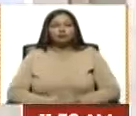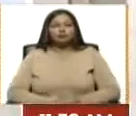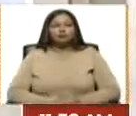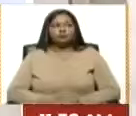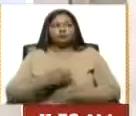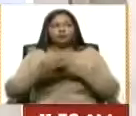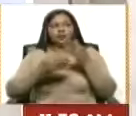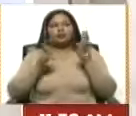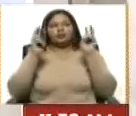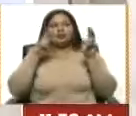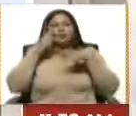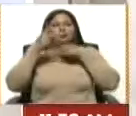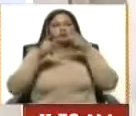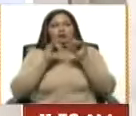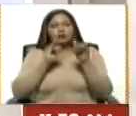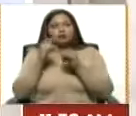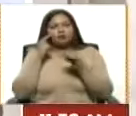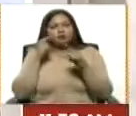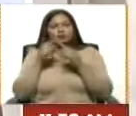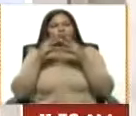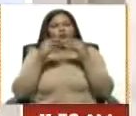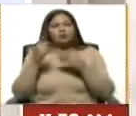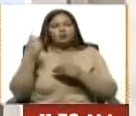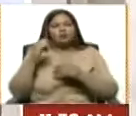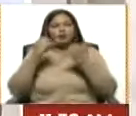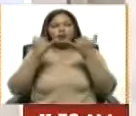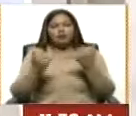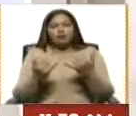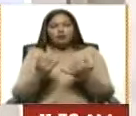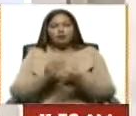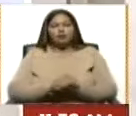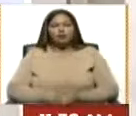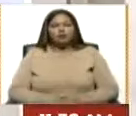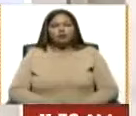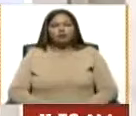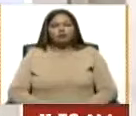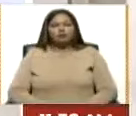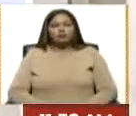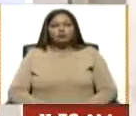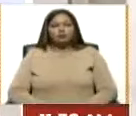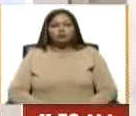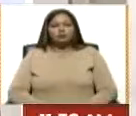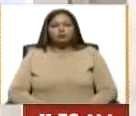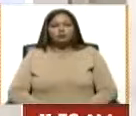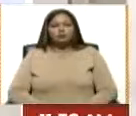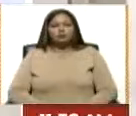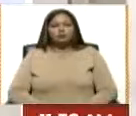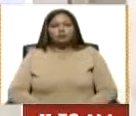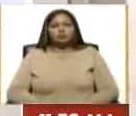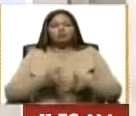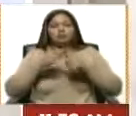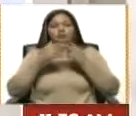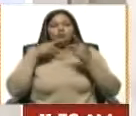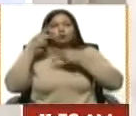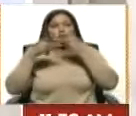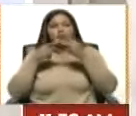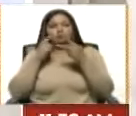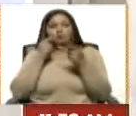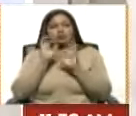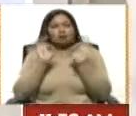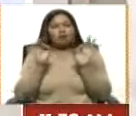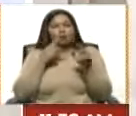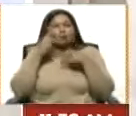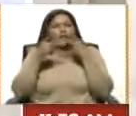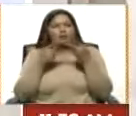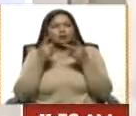allá del tema político. Evidentemente, todo tiene un asidero político. Pero incluso la muchacha ni siquiera está hablando nada de